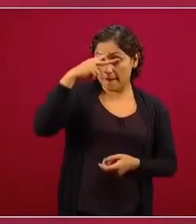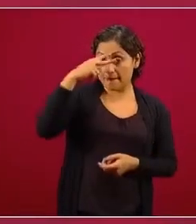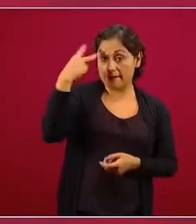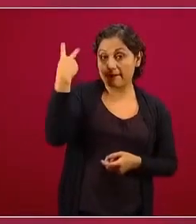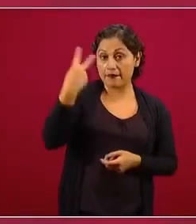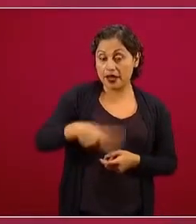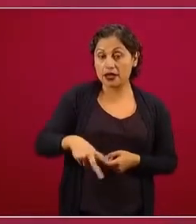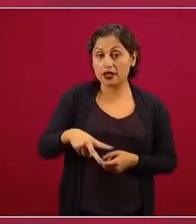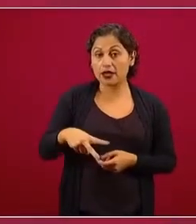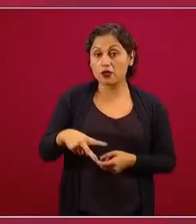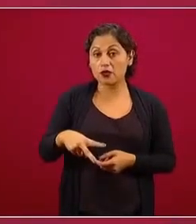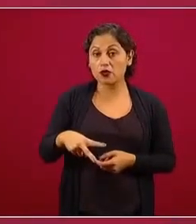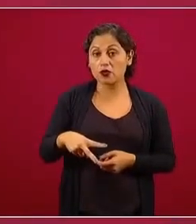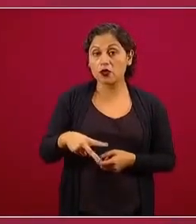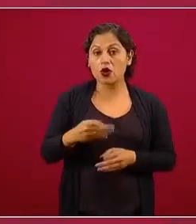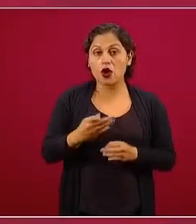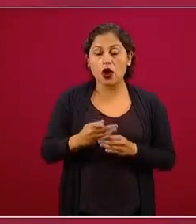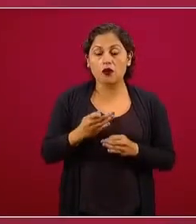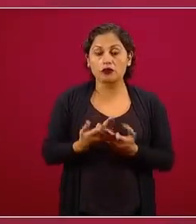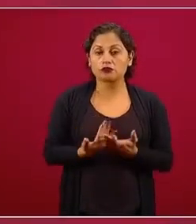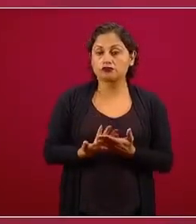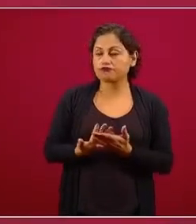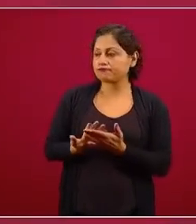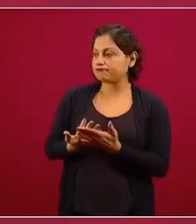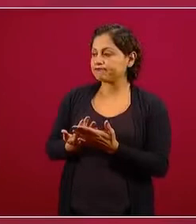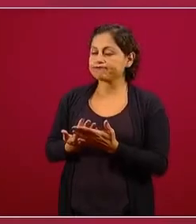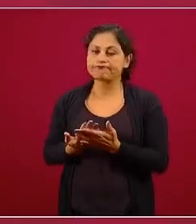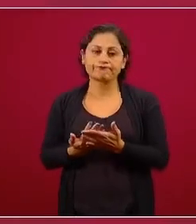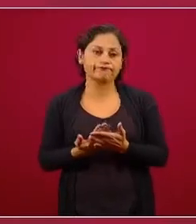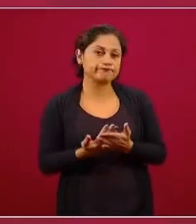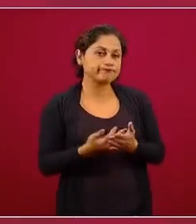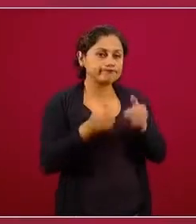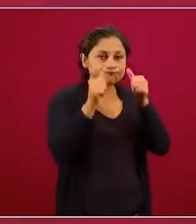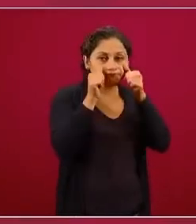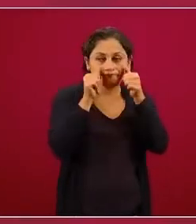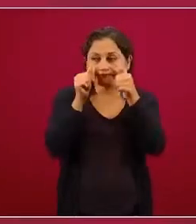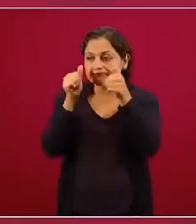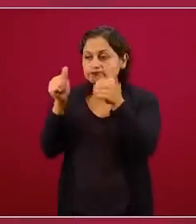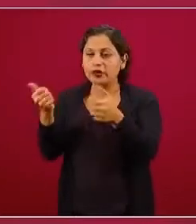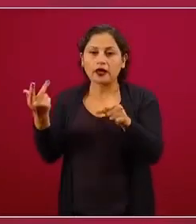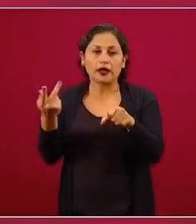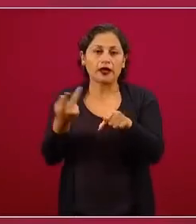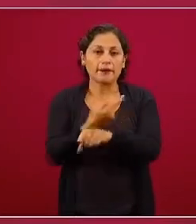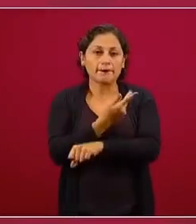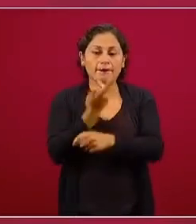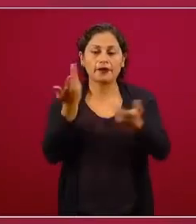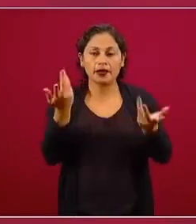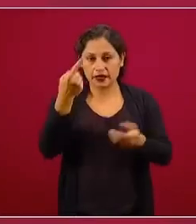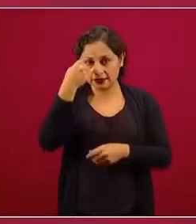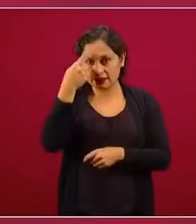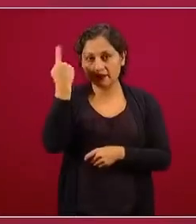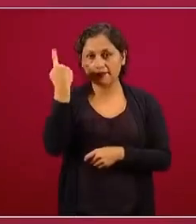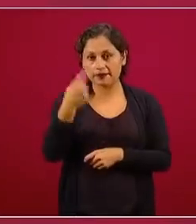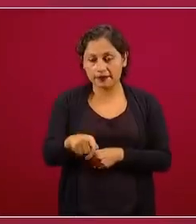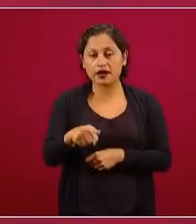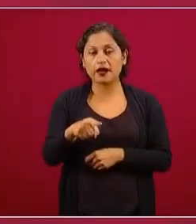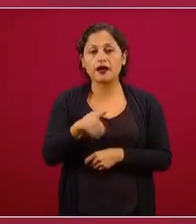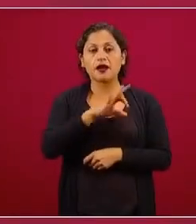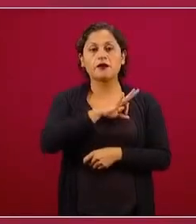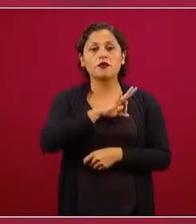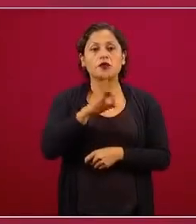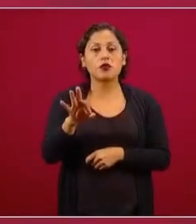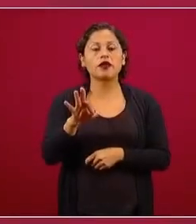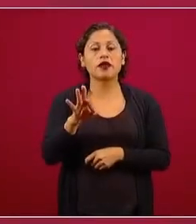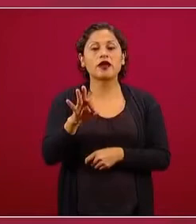todavía abierto y está observando y está dando seguimiento y está tratando de llevar a cabo